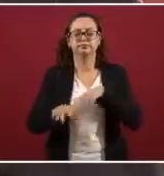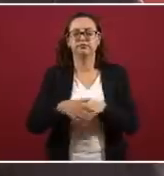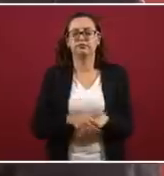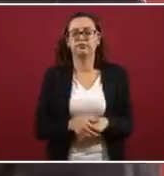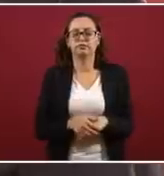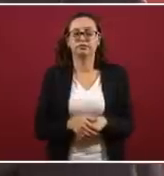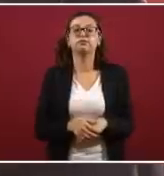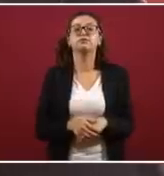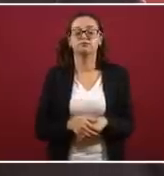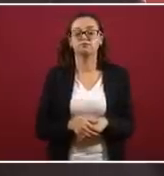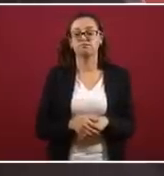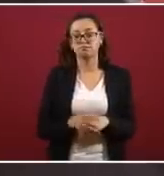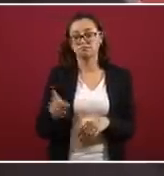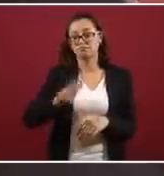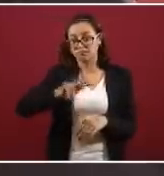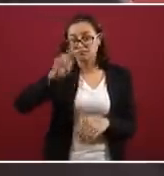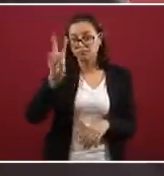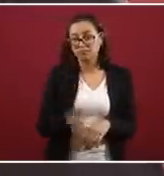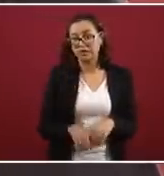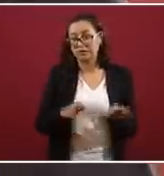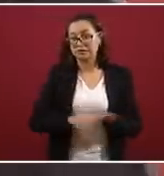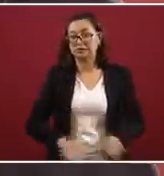porque sí importa. Más,